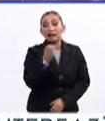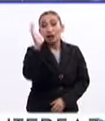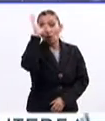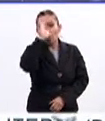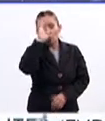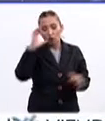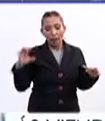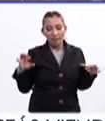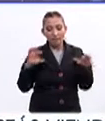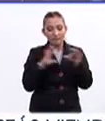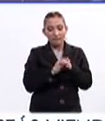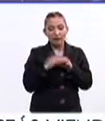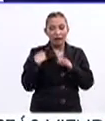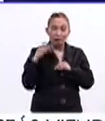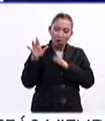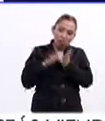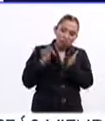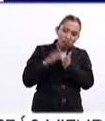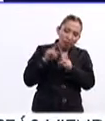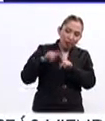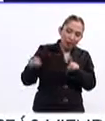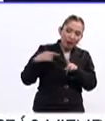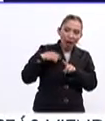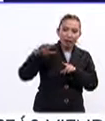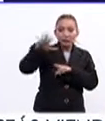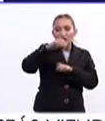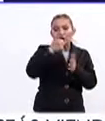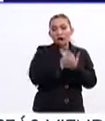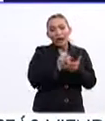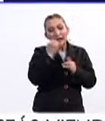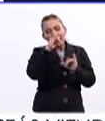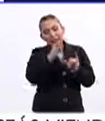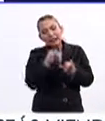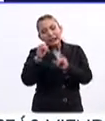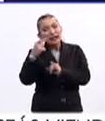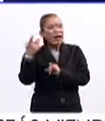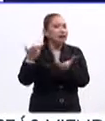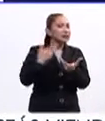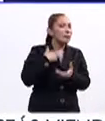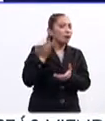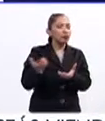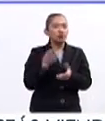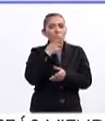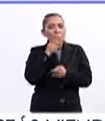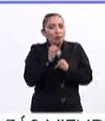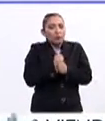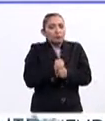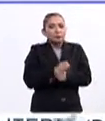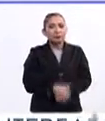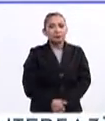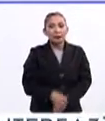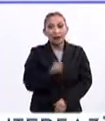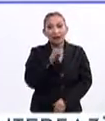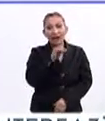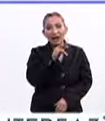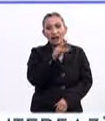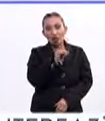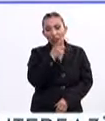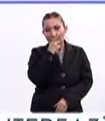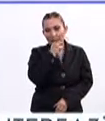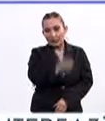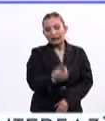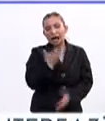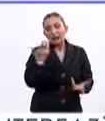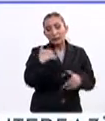cultura mezclada extrae de rasgos encontrados en la urbe nuevas identidades generadas por la reapropiación. Dairon López comenta